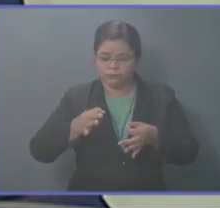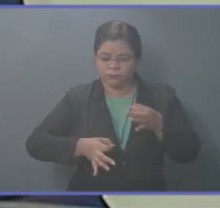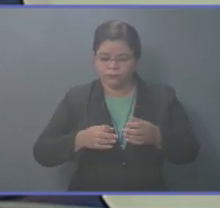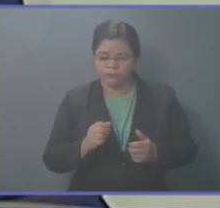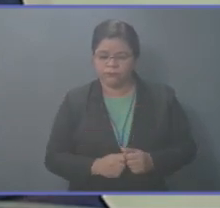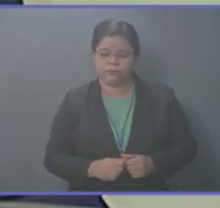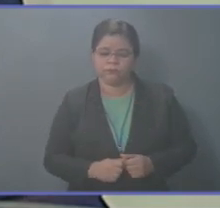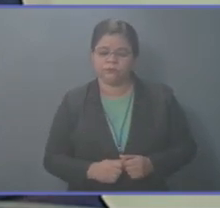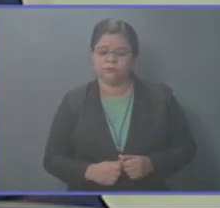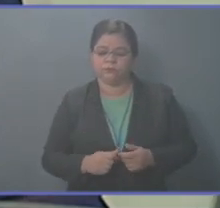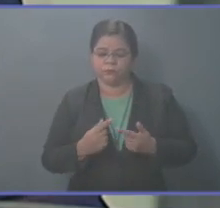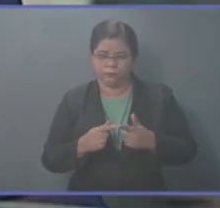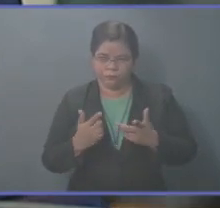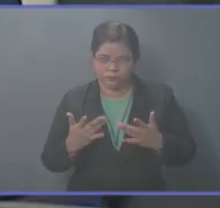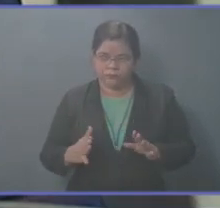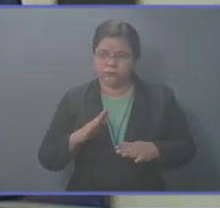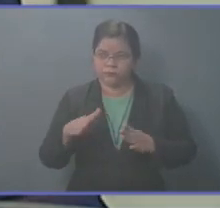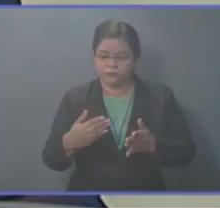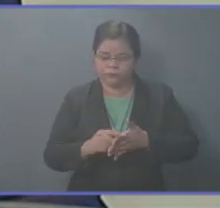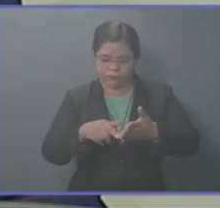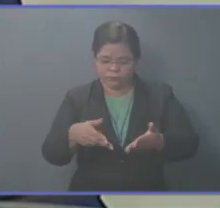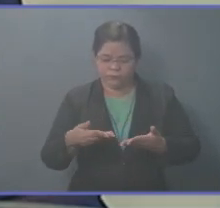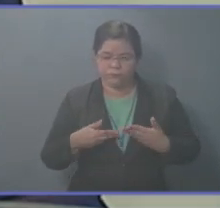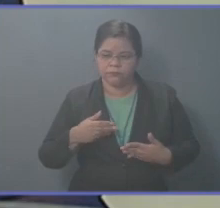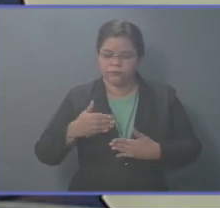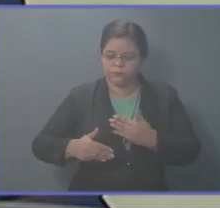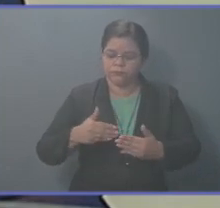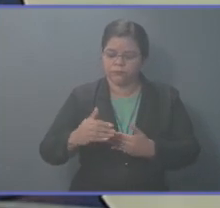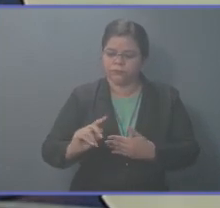Gaverdi, Constitución y Derecho Procesal, primera edición.